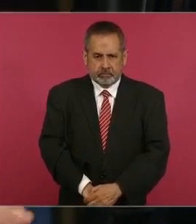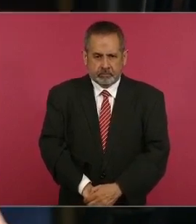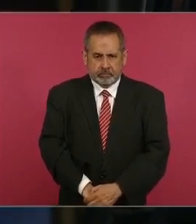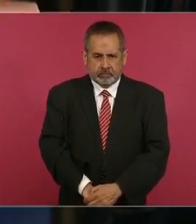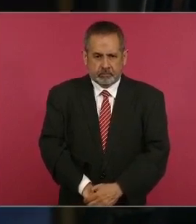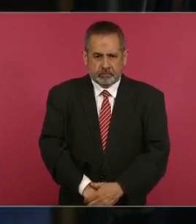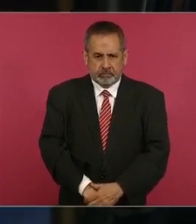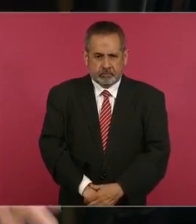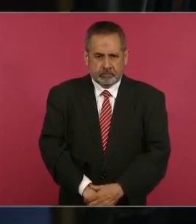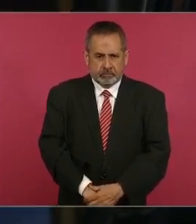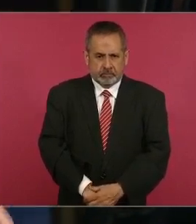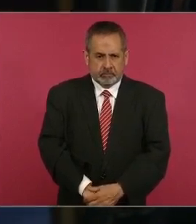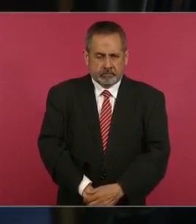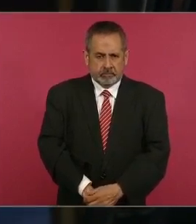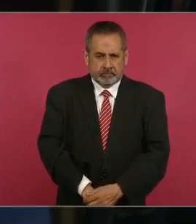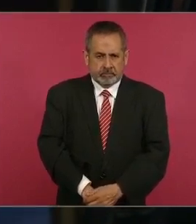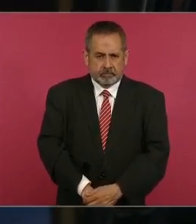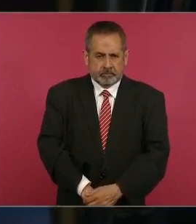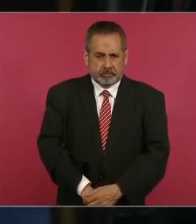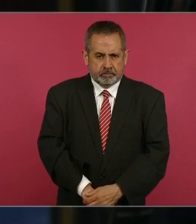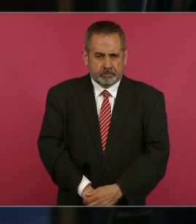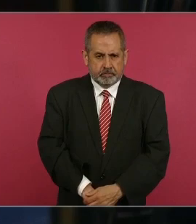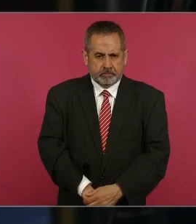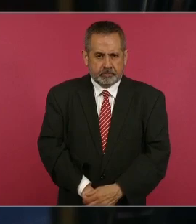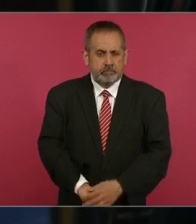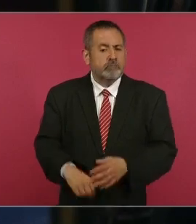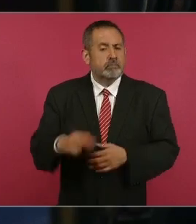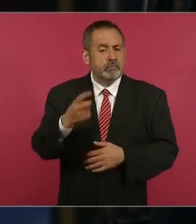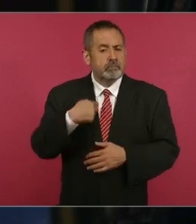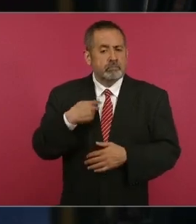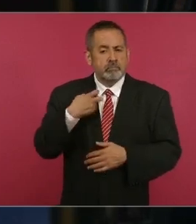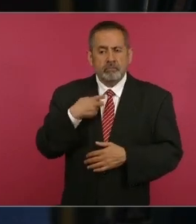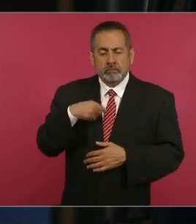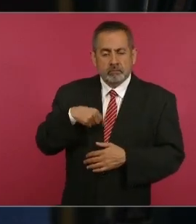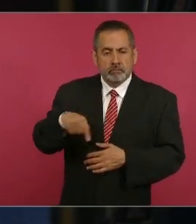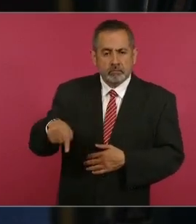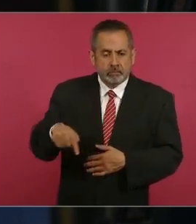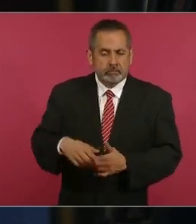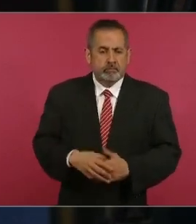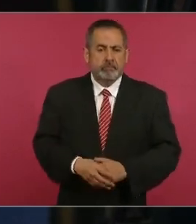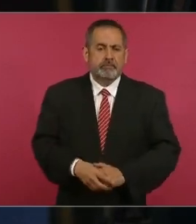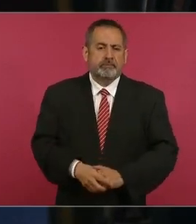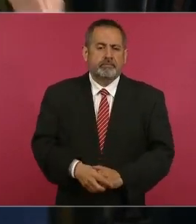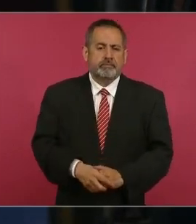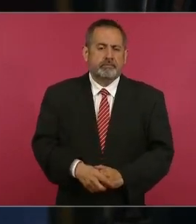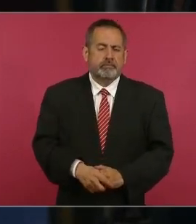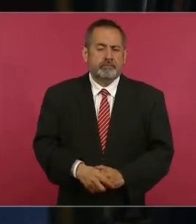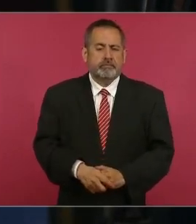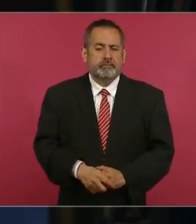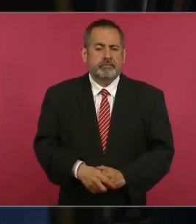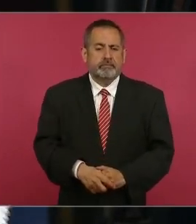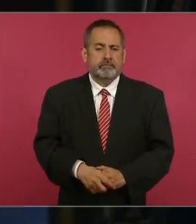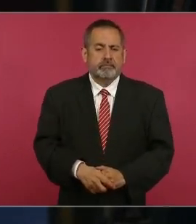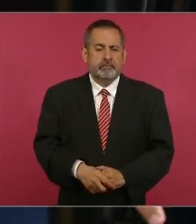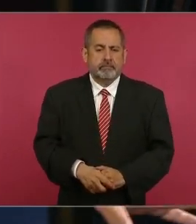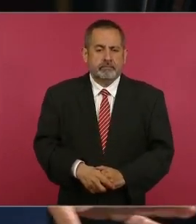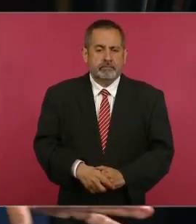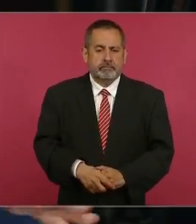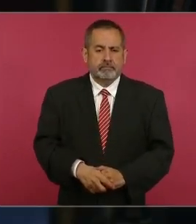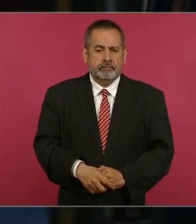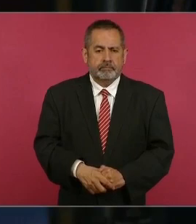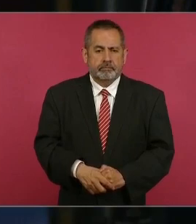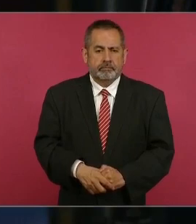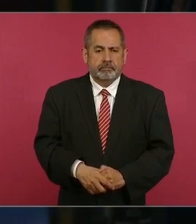en las barrancas, están en las bajadas de arroyos. Pues por ahí pasé. La zona que está del otro lado de la montaña, que es una